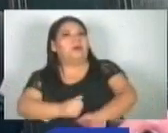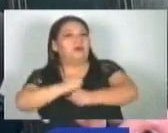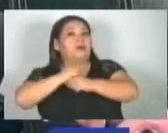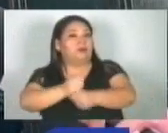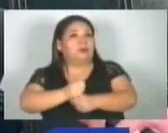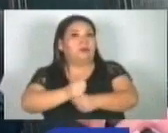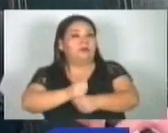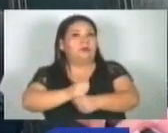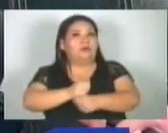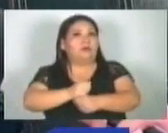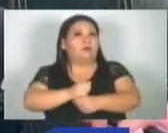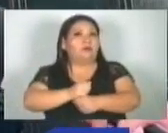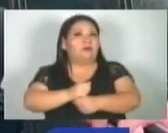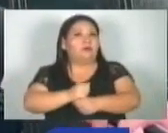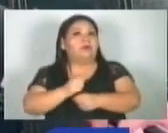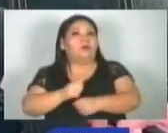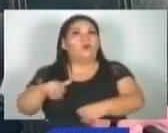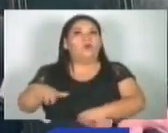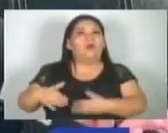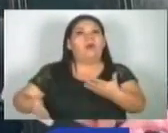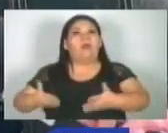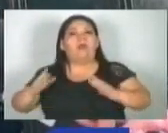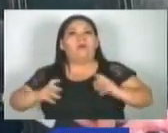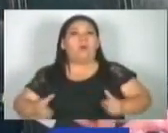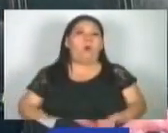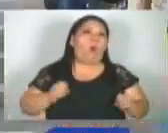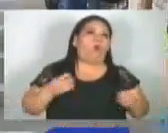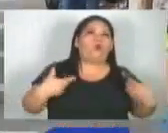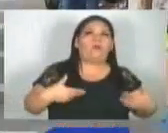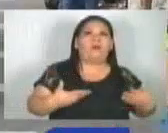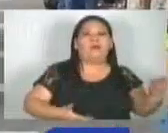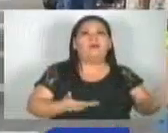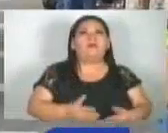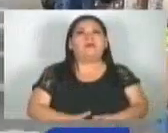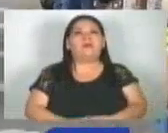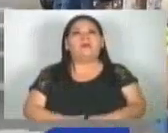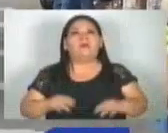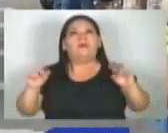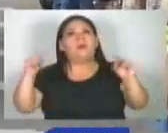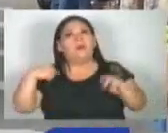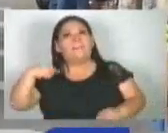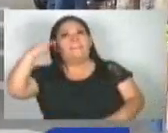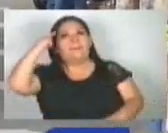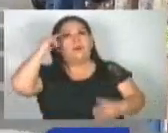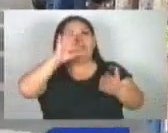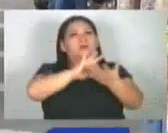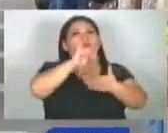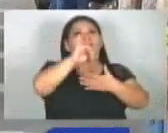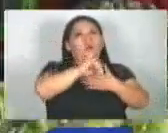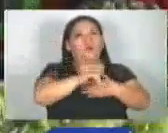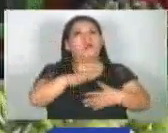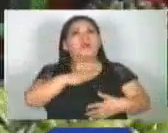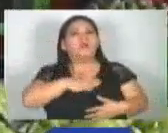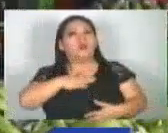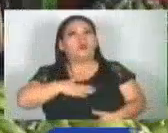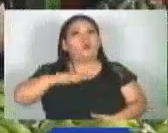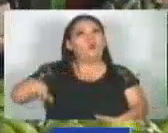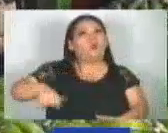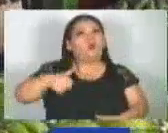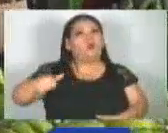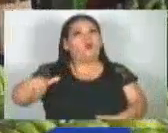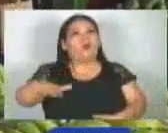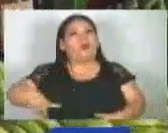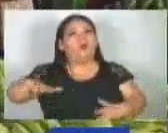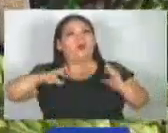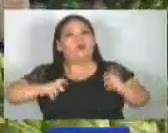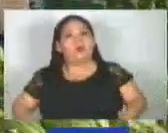tanto los agromercados como los mercados tradicionales. Según proyecciones, se espera la apertura de otras centrales de abasto